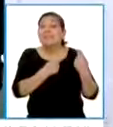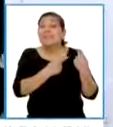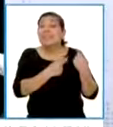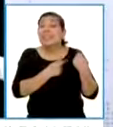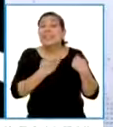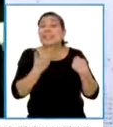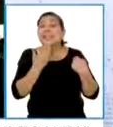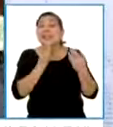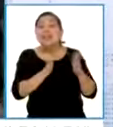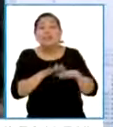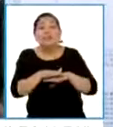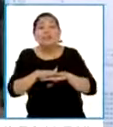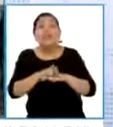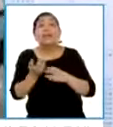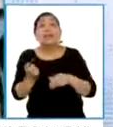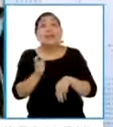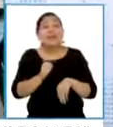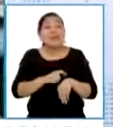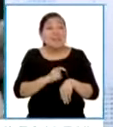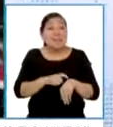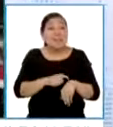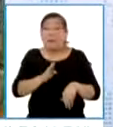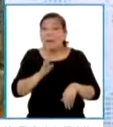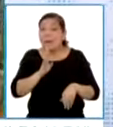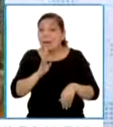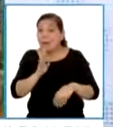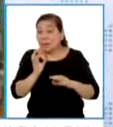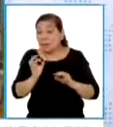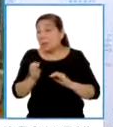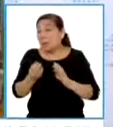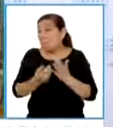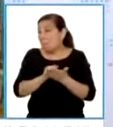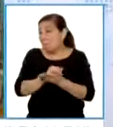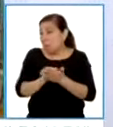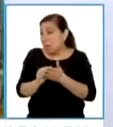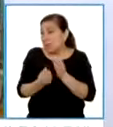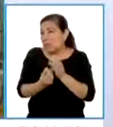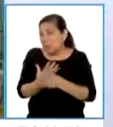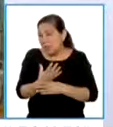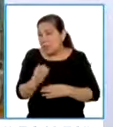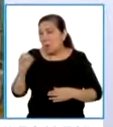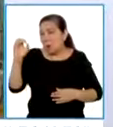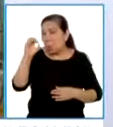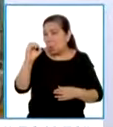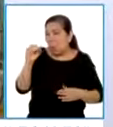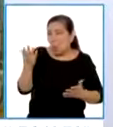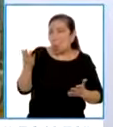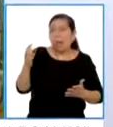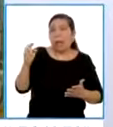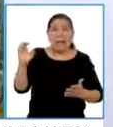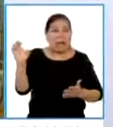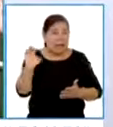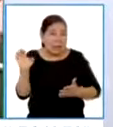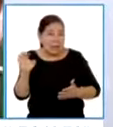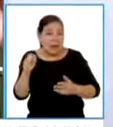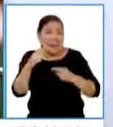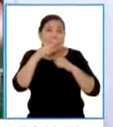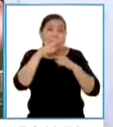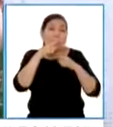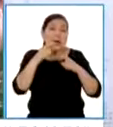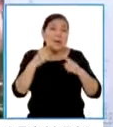vamos a determinar en qué momento estamos hablando, si fue en septiembre, octubre, si fue en enero, porque el